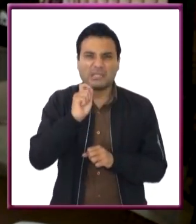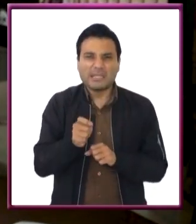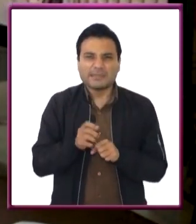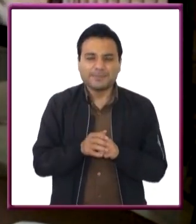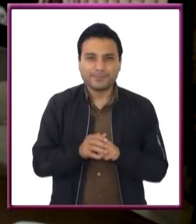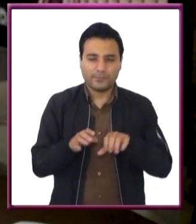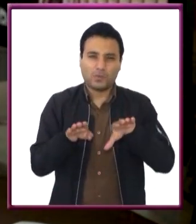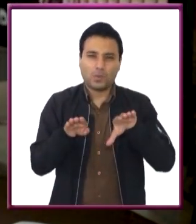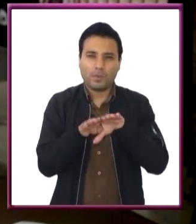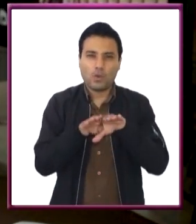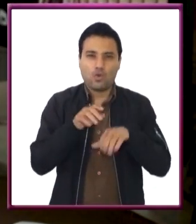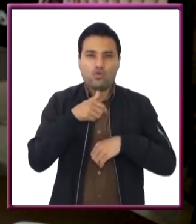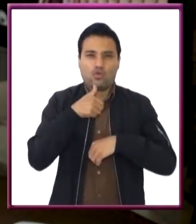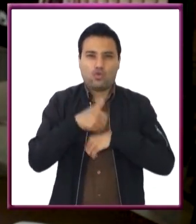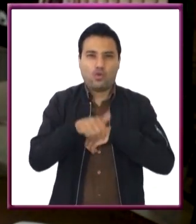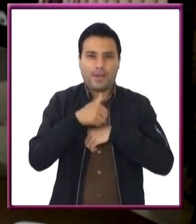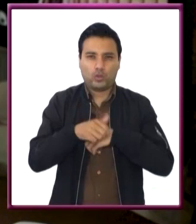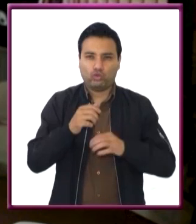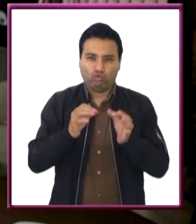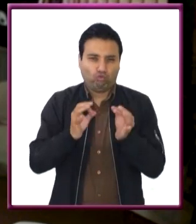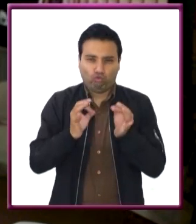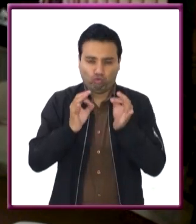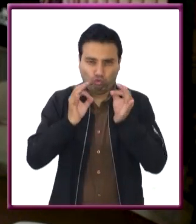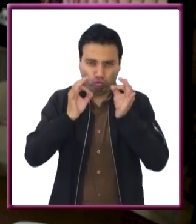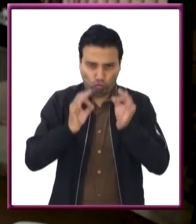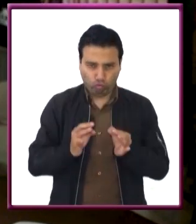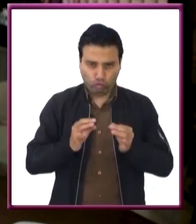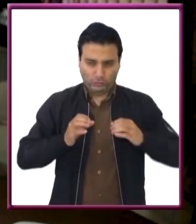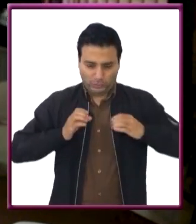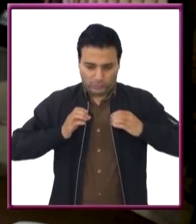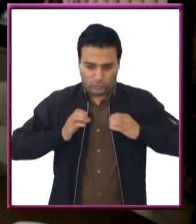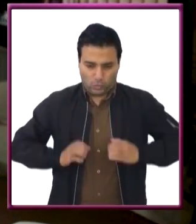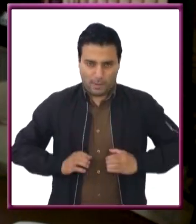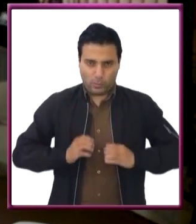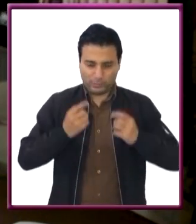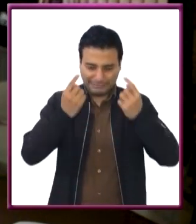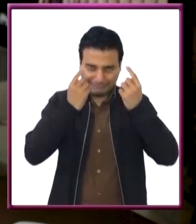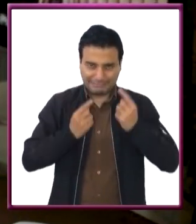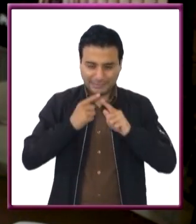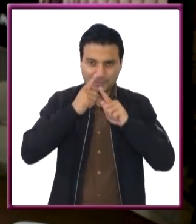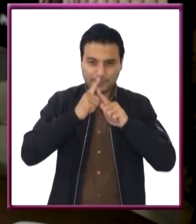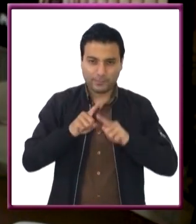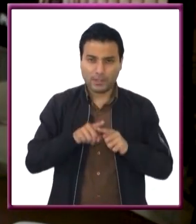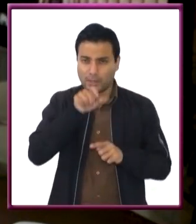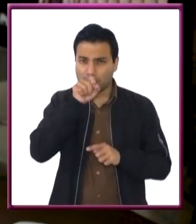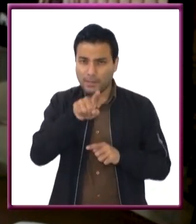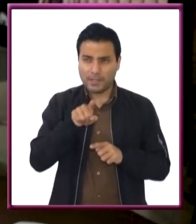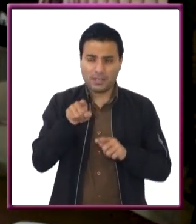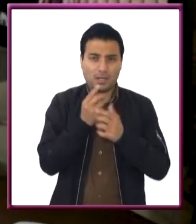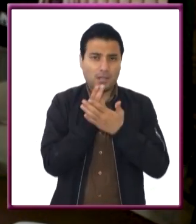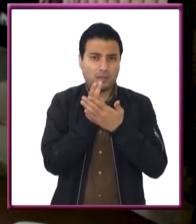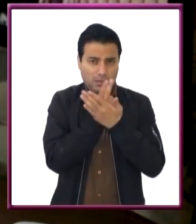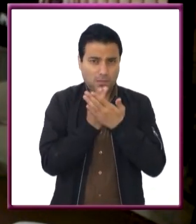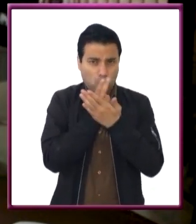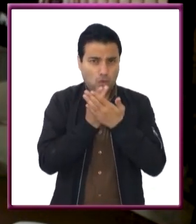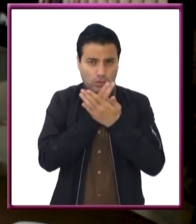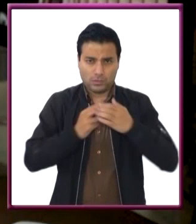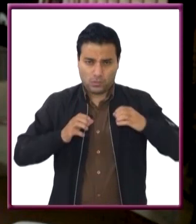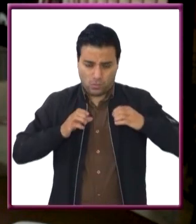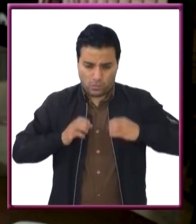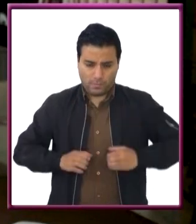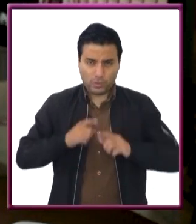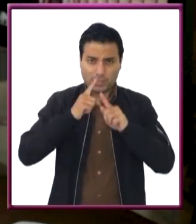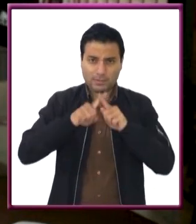explicar las proporciones áureas del cuerpo humano. Y asimismo la anatomía, él hizo muchos dibujos que en su época